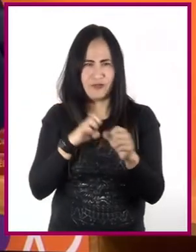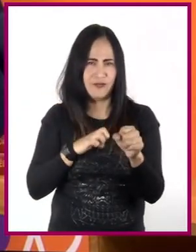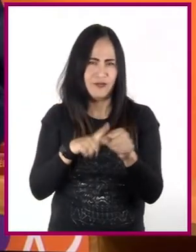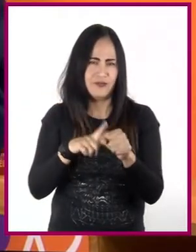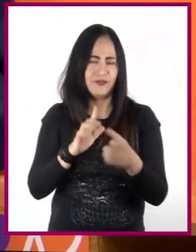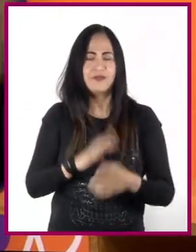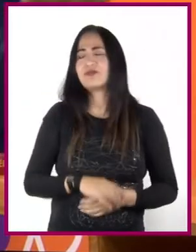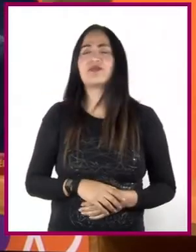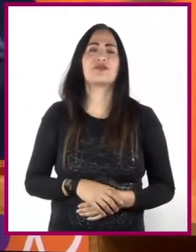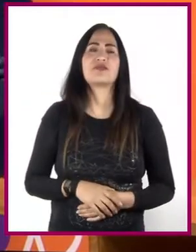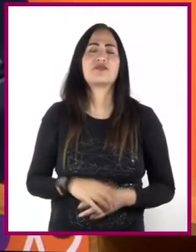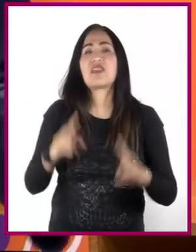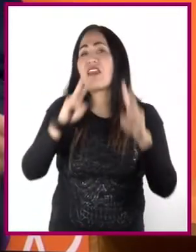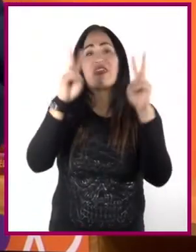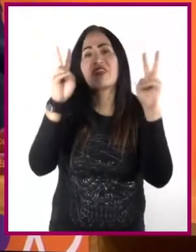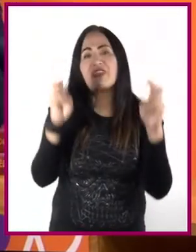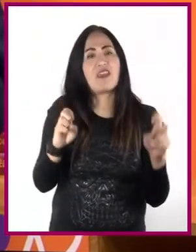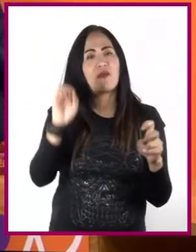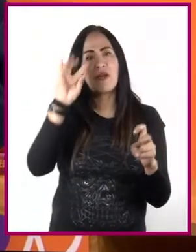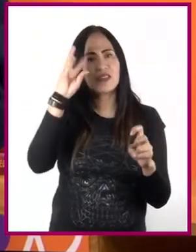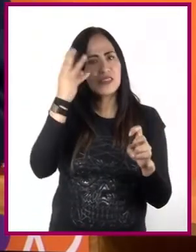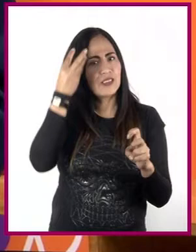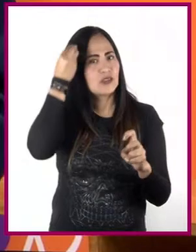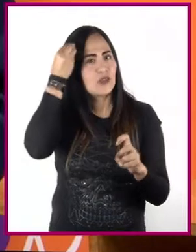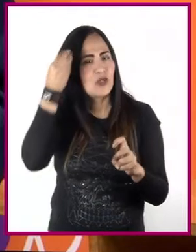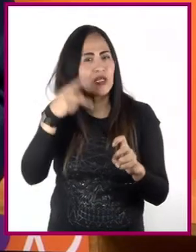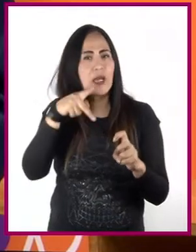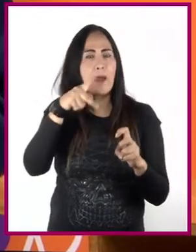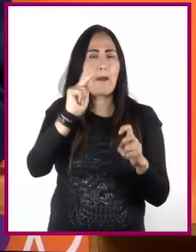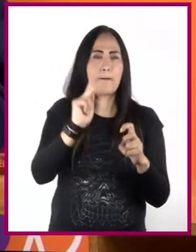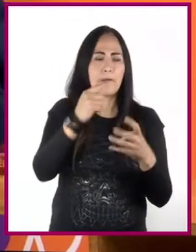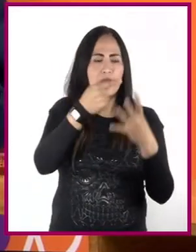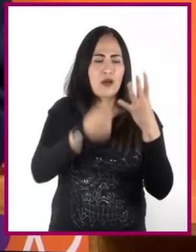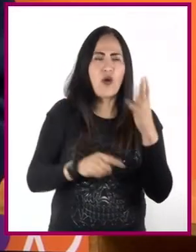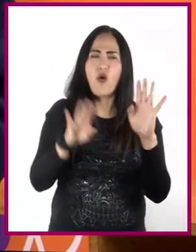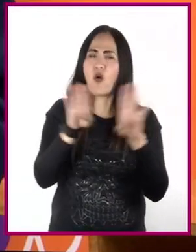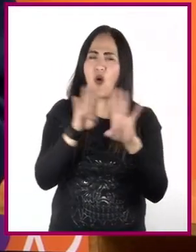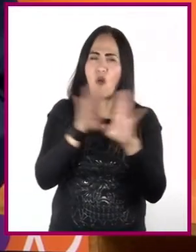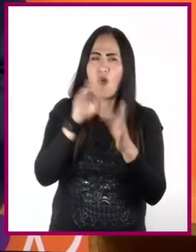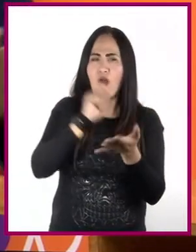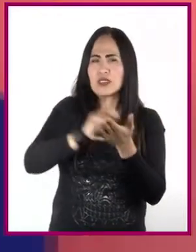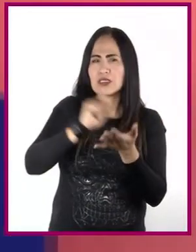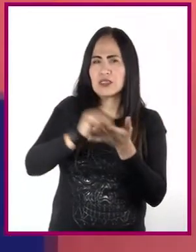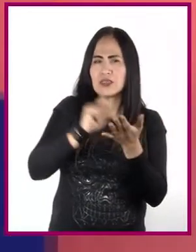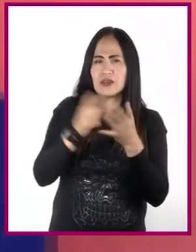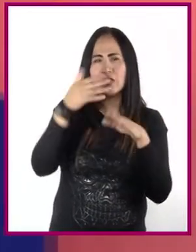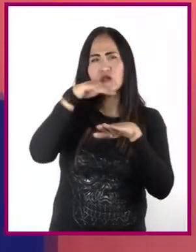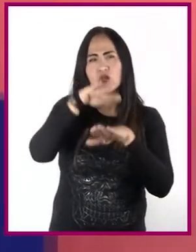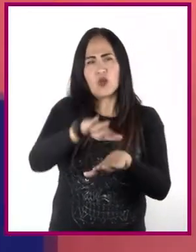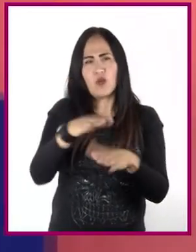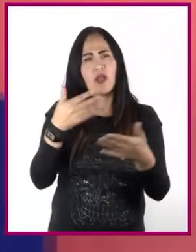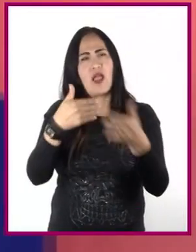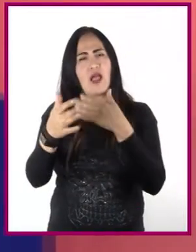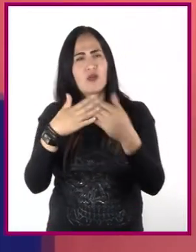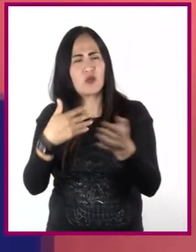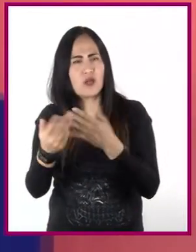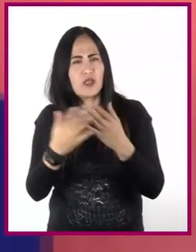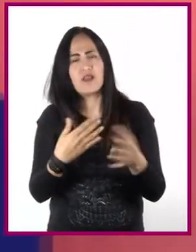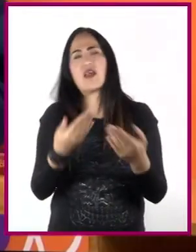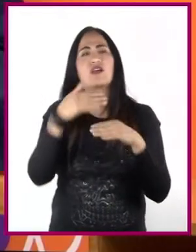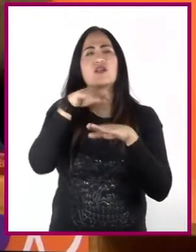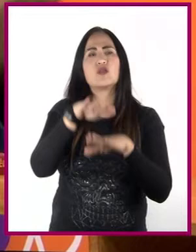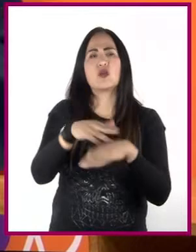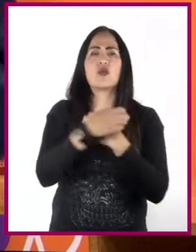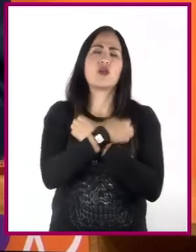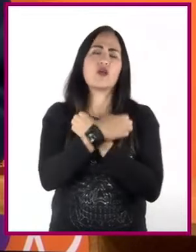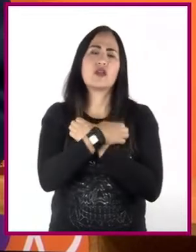Finalmente, el tema es la tecnología, pero el tratamiento tiene que ver con la actualidad, con la educación o con las redes